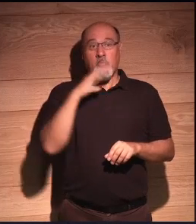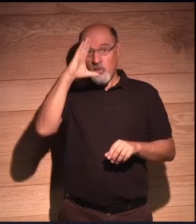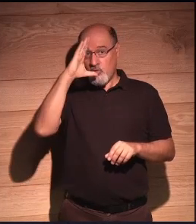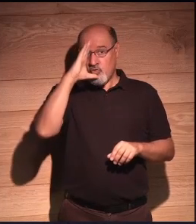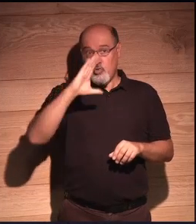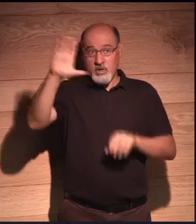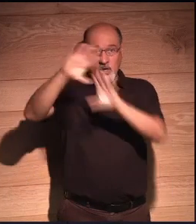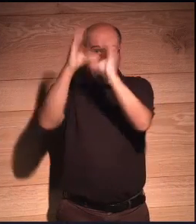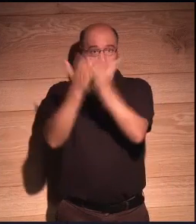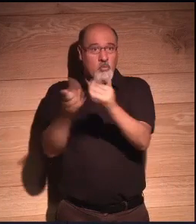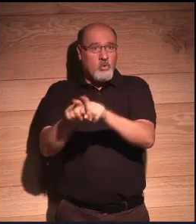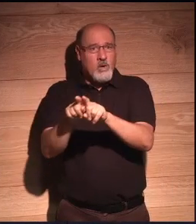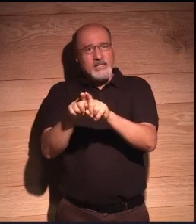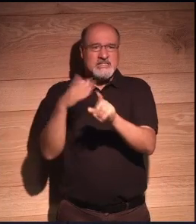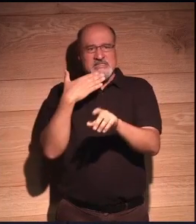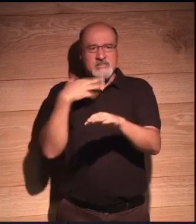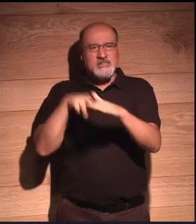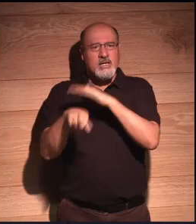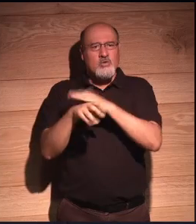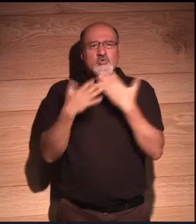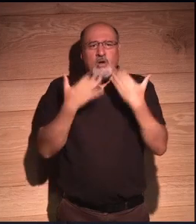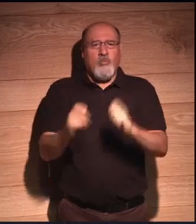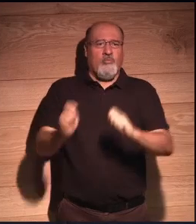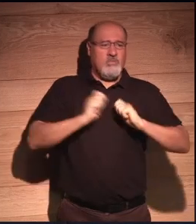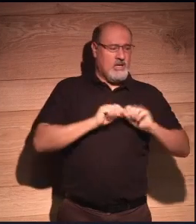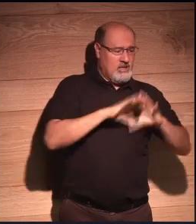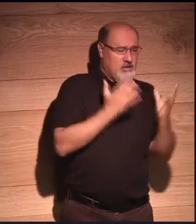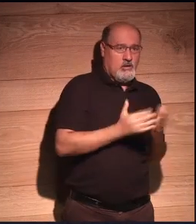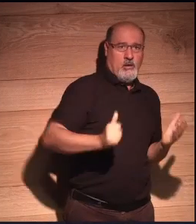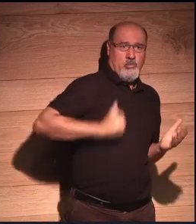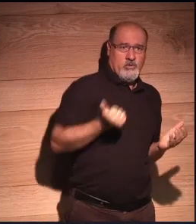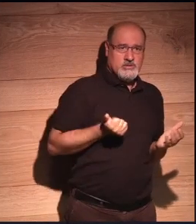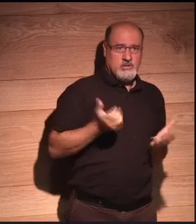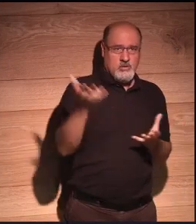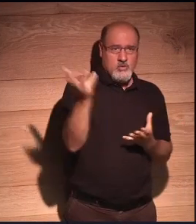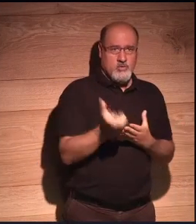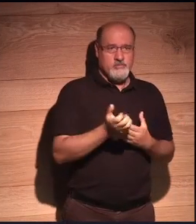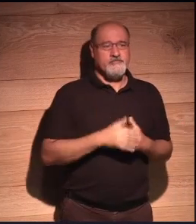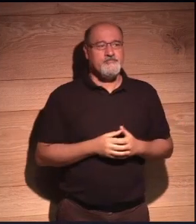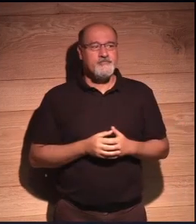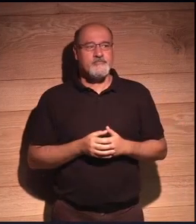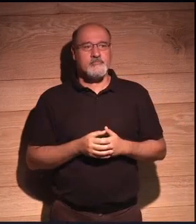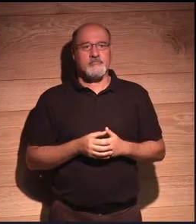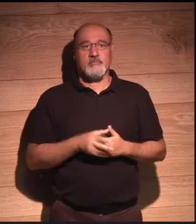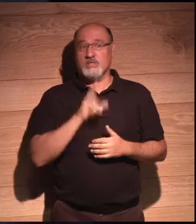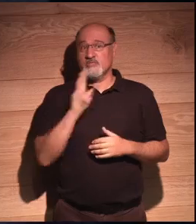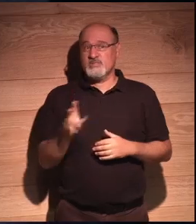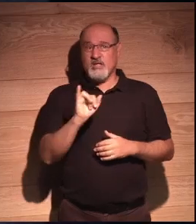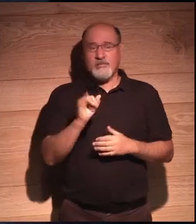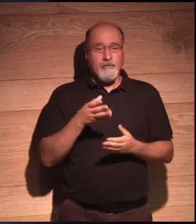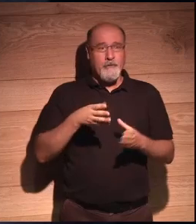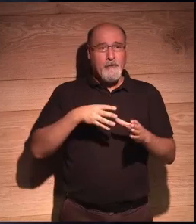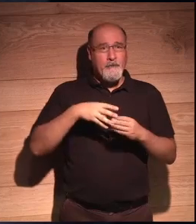como recurso energético, ¿no? para la Tierra, y en qué punto está eso ahora. Bueno, hay una serie de materiales